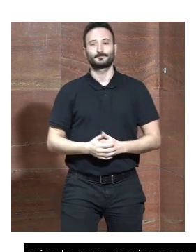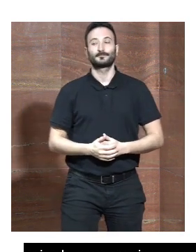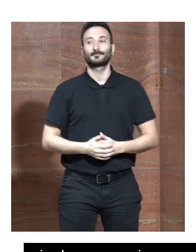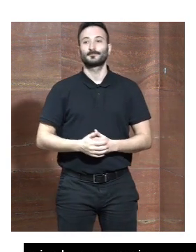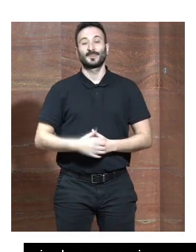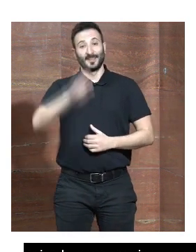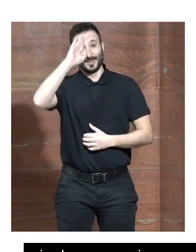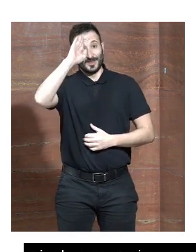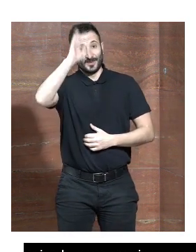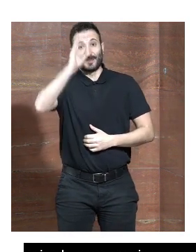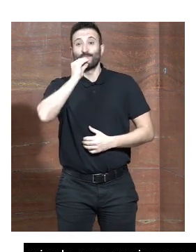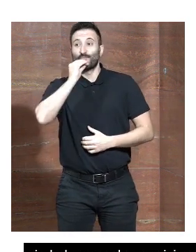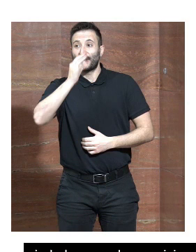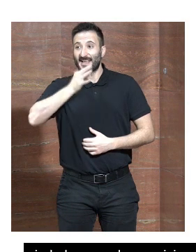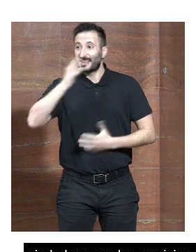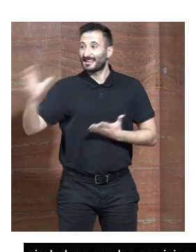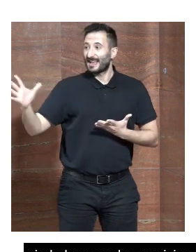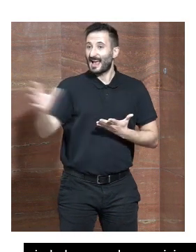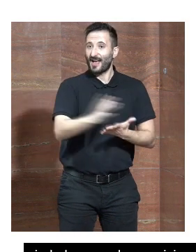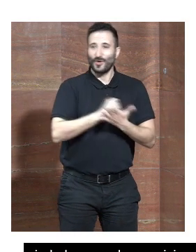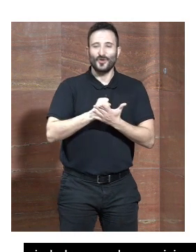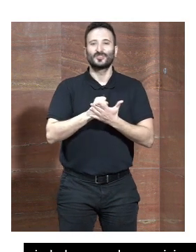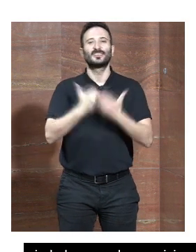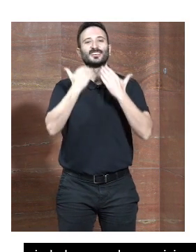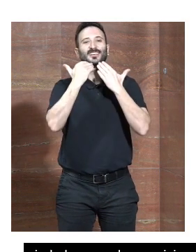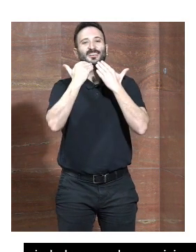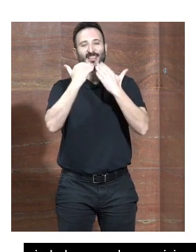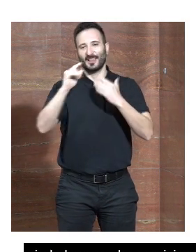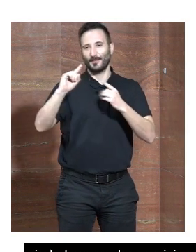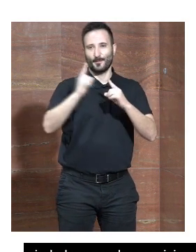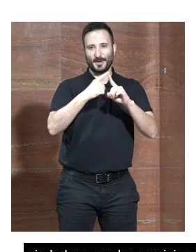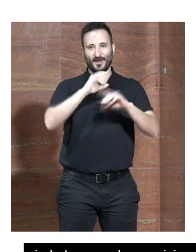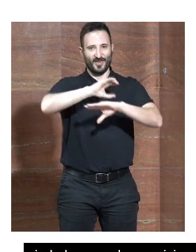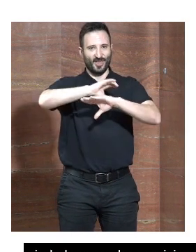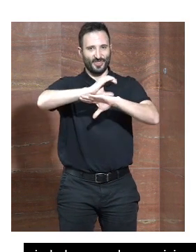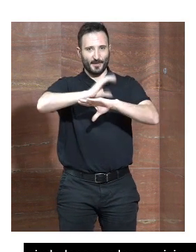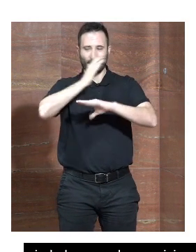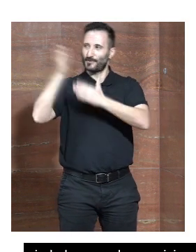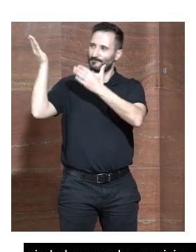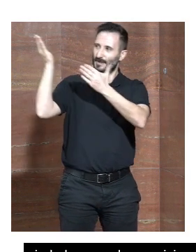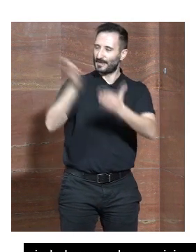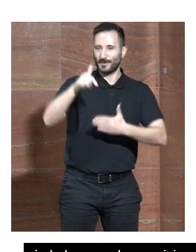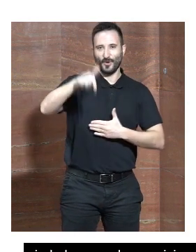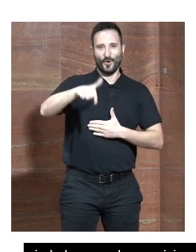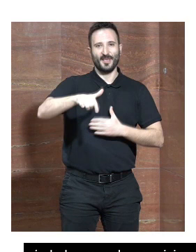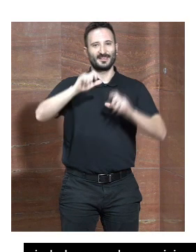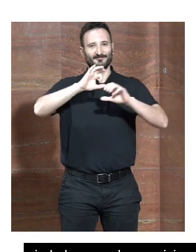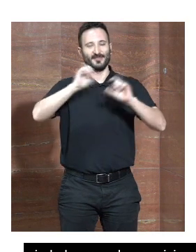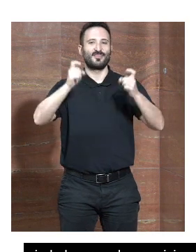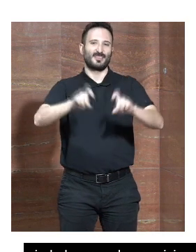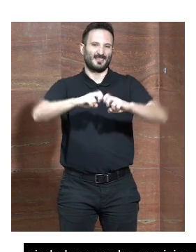Bueno, pues buenas tardes a todos. Muchas gracias. Quiero dar las gracias al CEAPAT por invitarme a esta